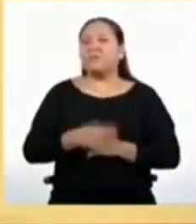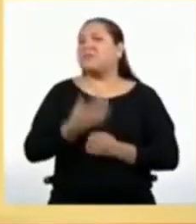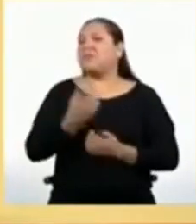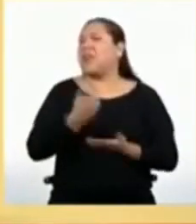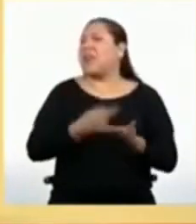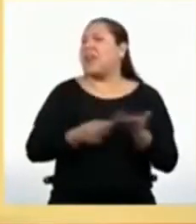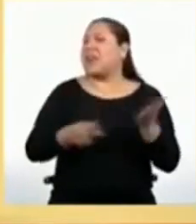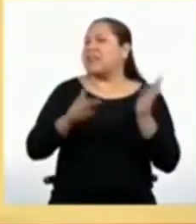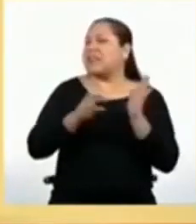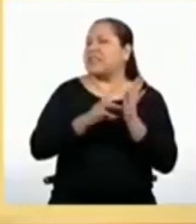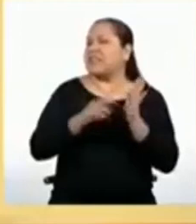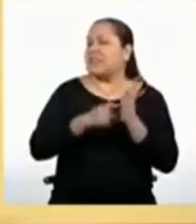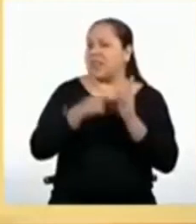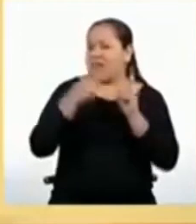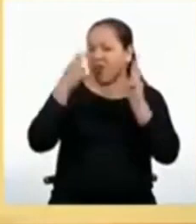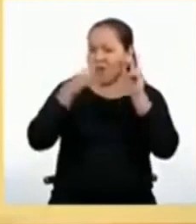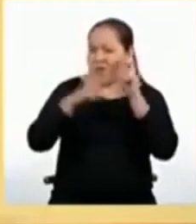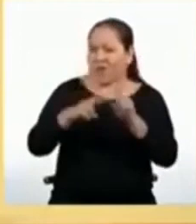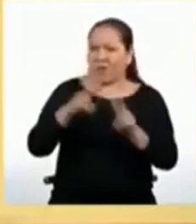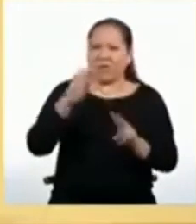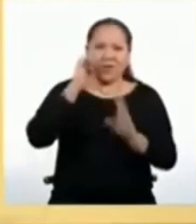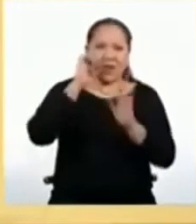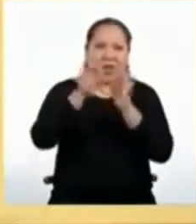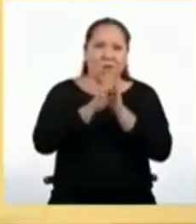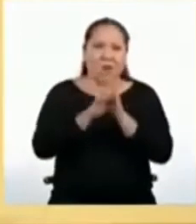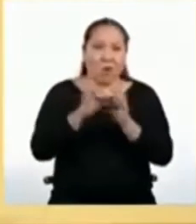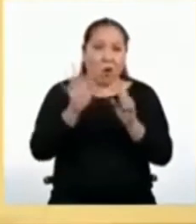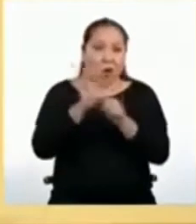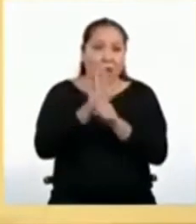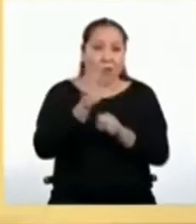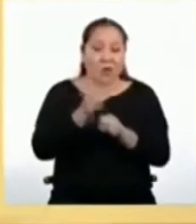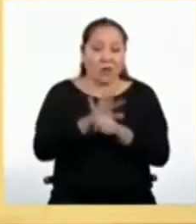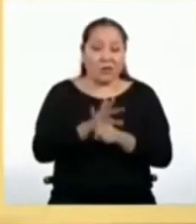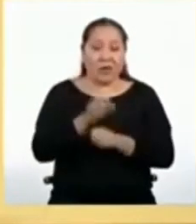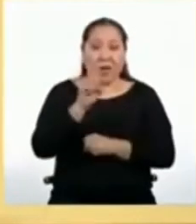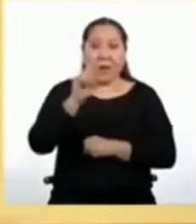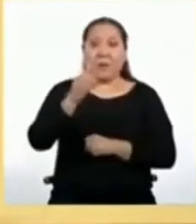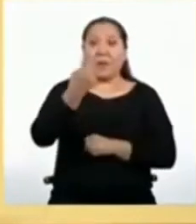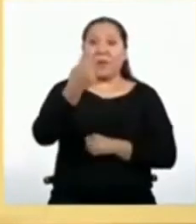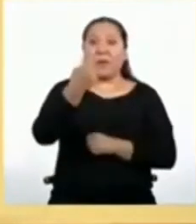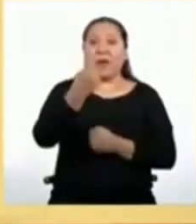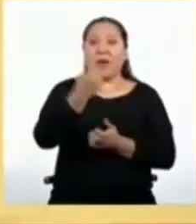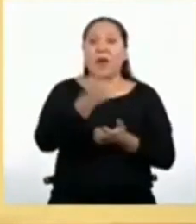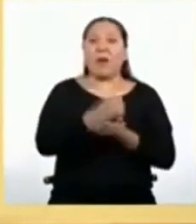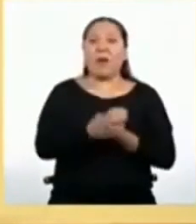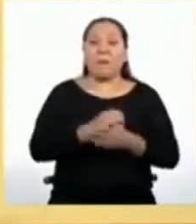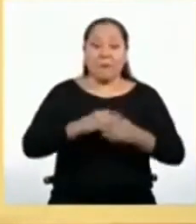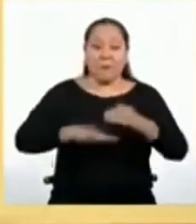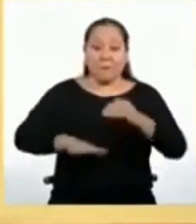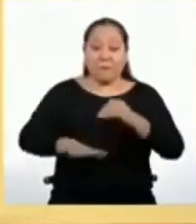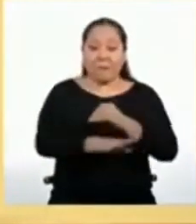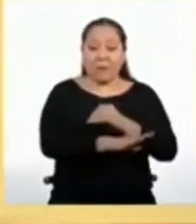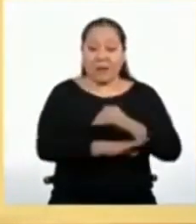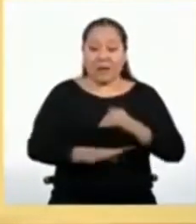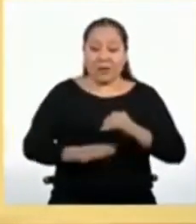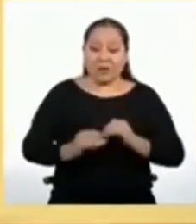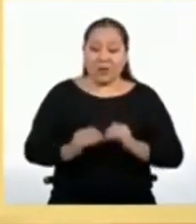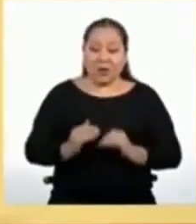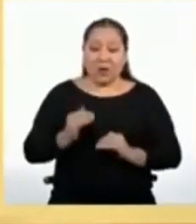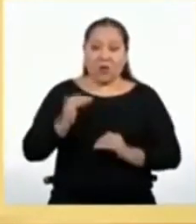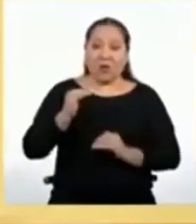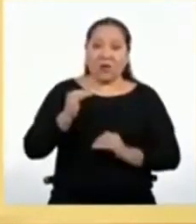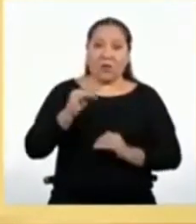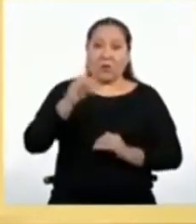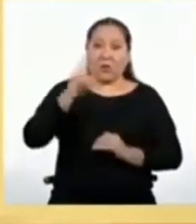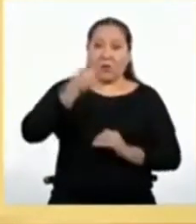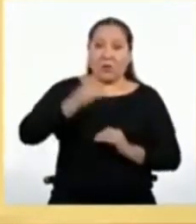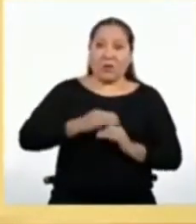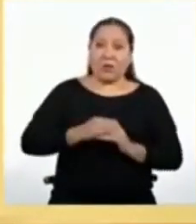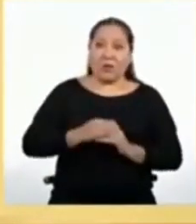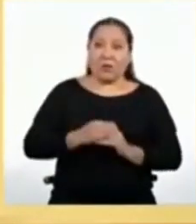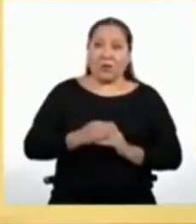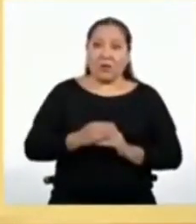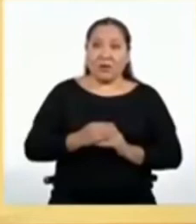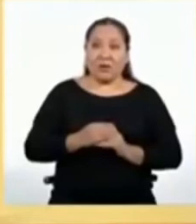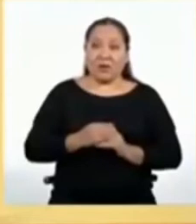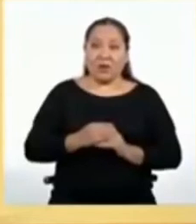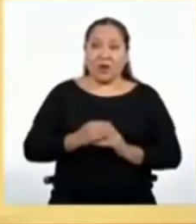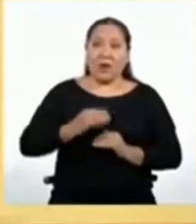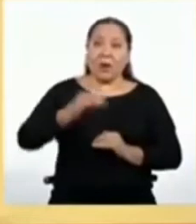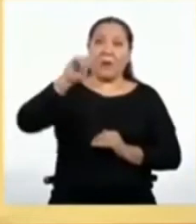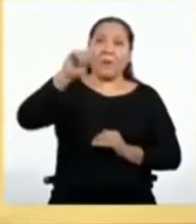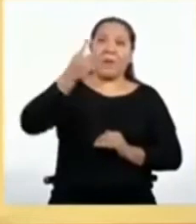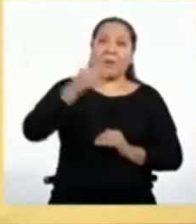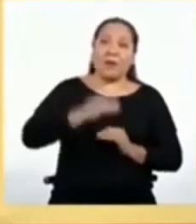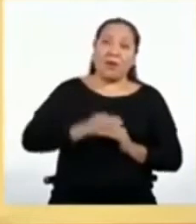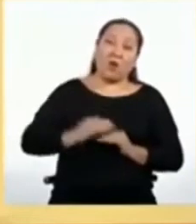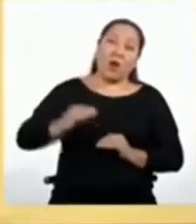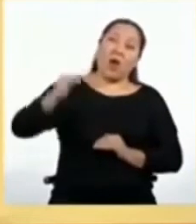el ejemplo completo. Digamos en este caso que el primer piso es el más alto y el último piso es la base,